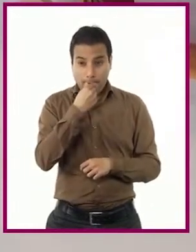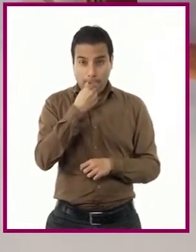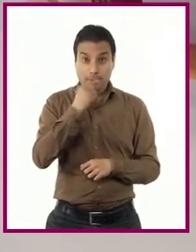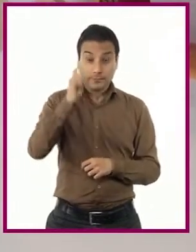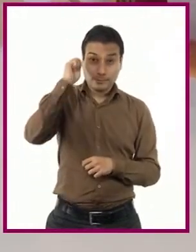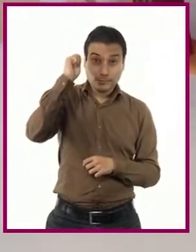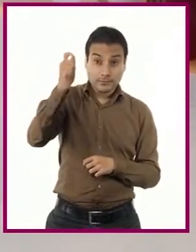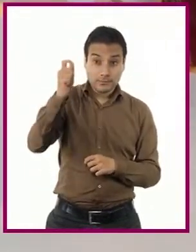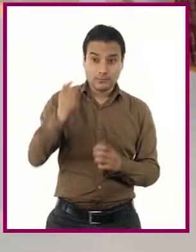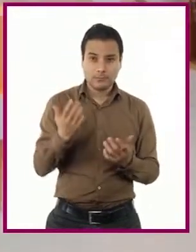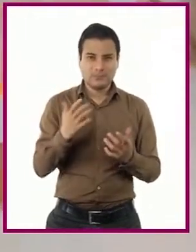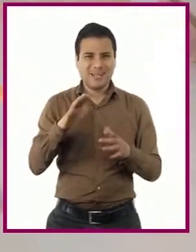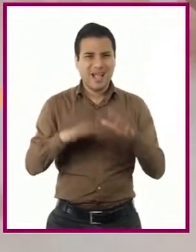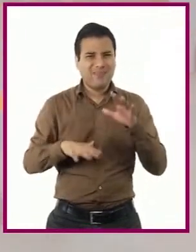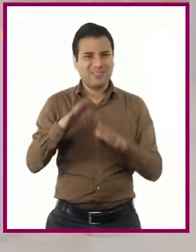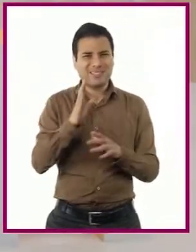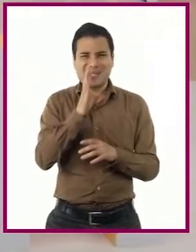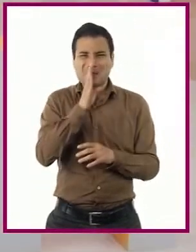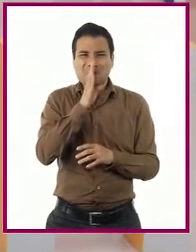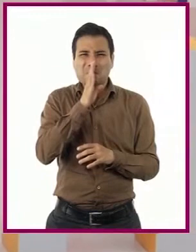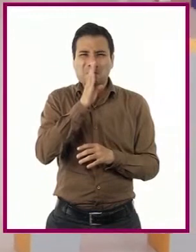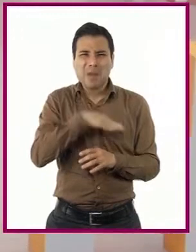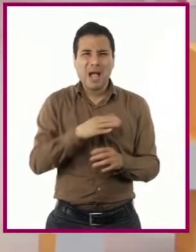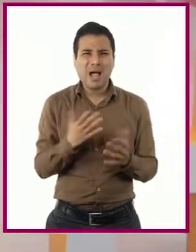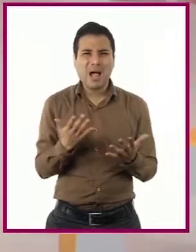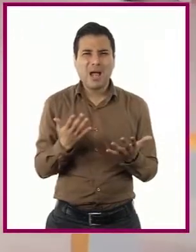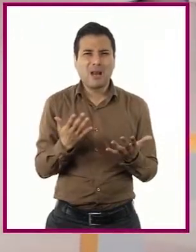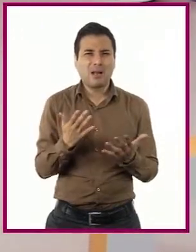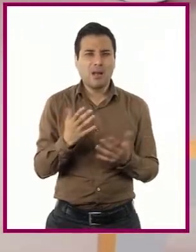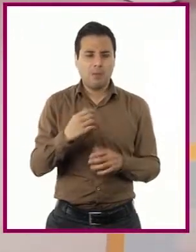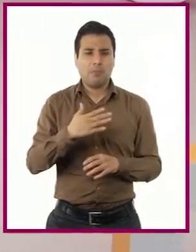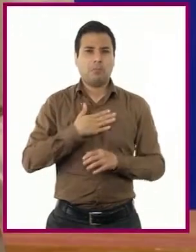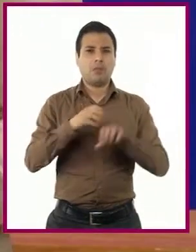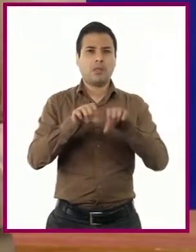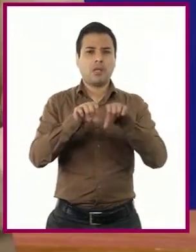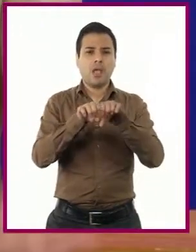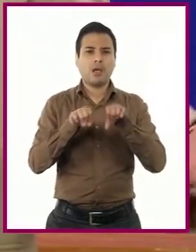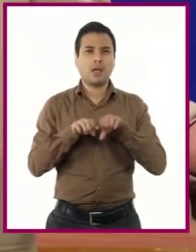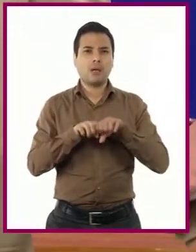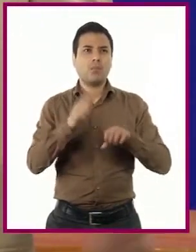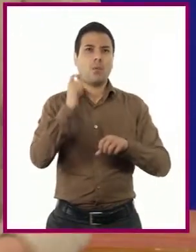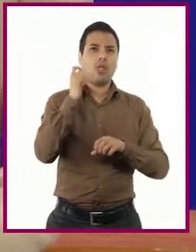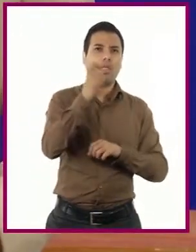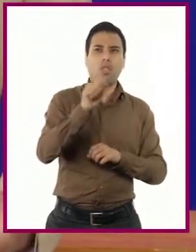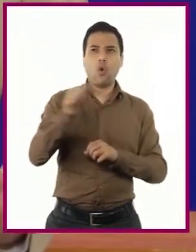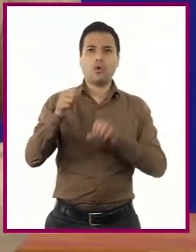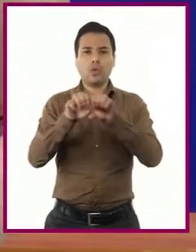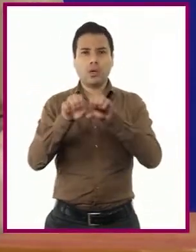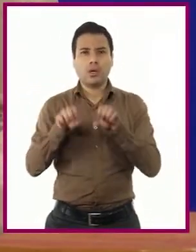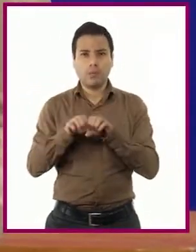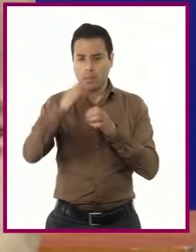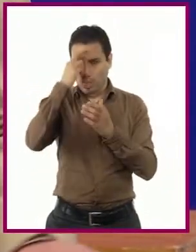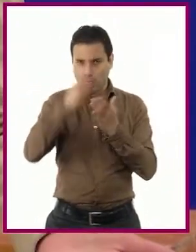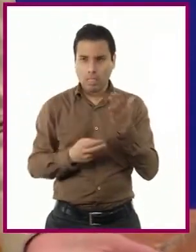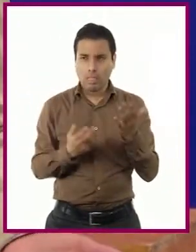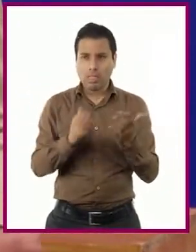alguna acción y esa misma acción no la marca al otro equipo. Bueno, pero no te